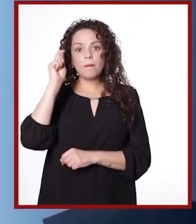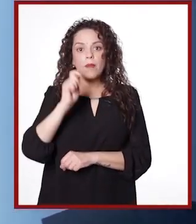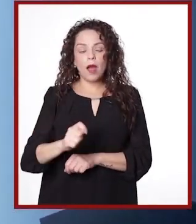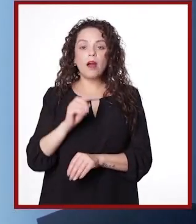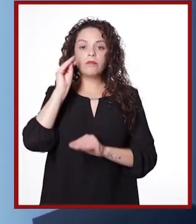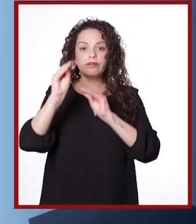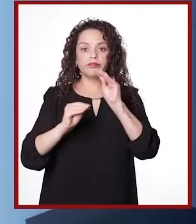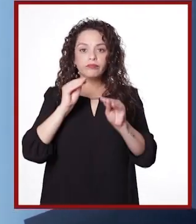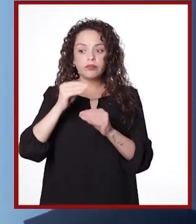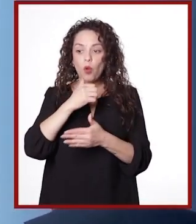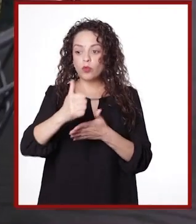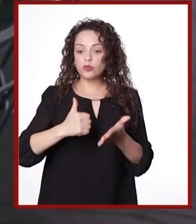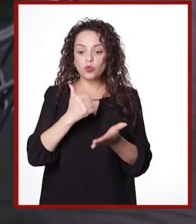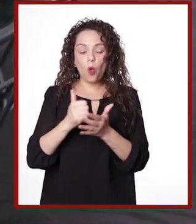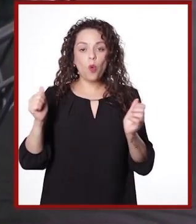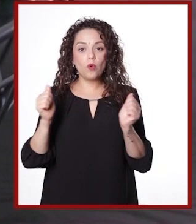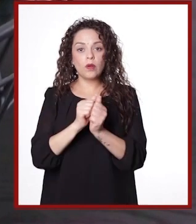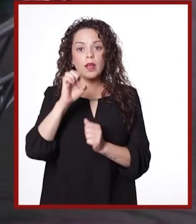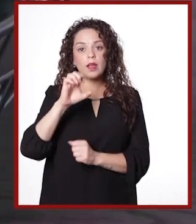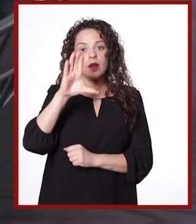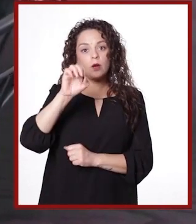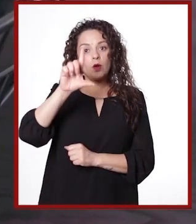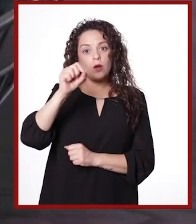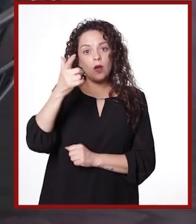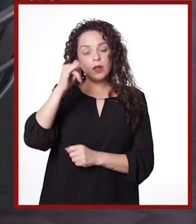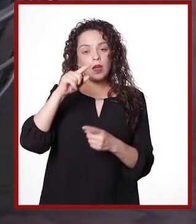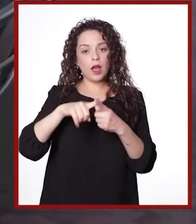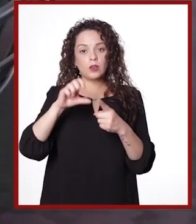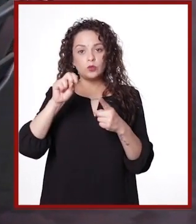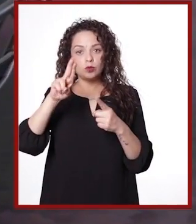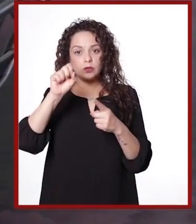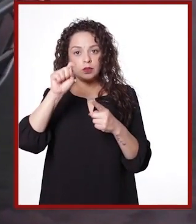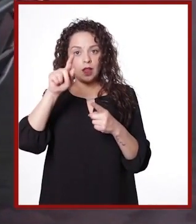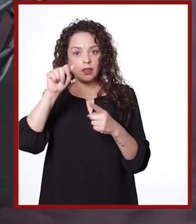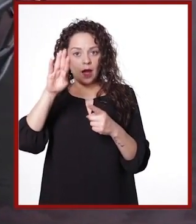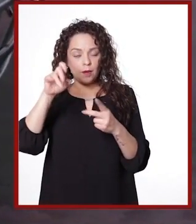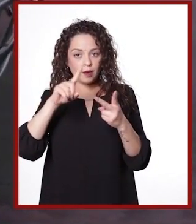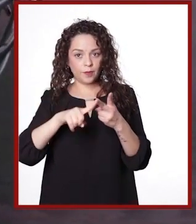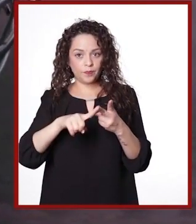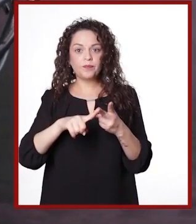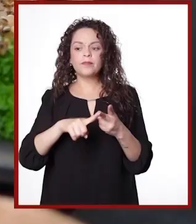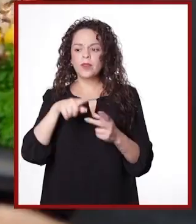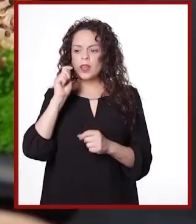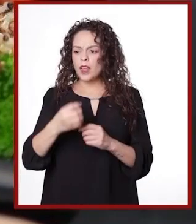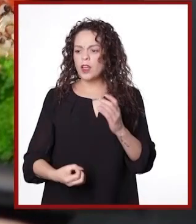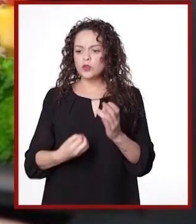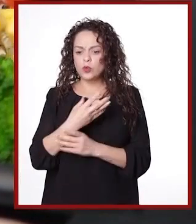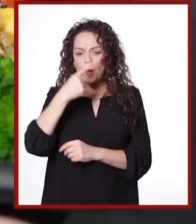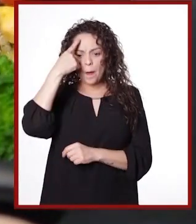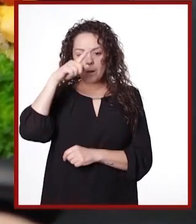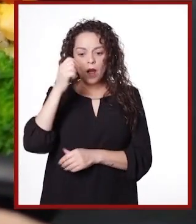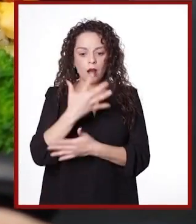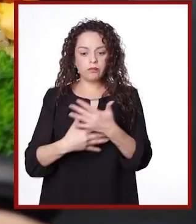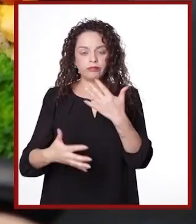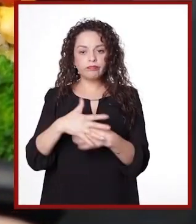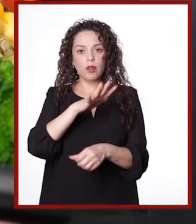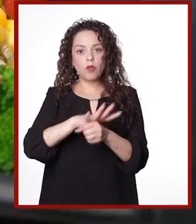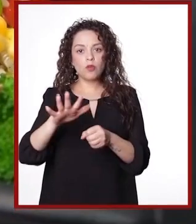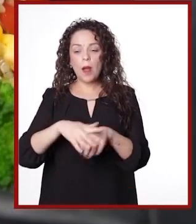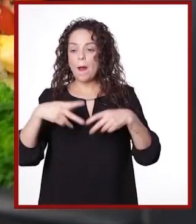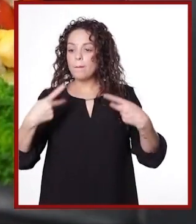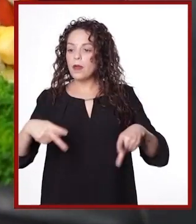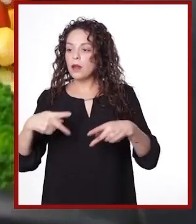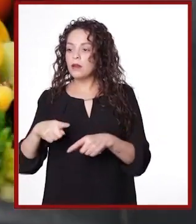con perspectiva ecológica y sustentable. Hablaremos de esta nueva corriente de huertas, manufactura local y